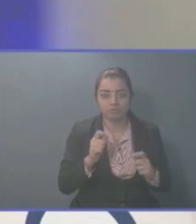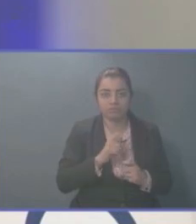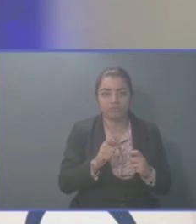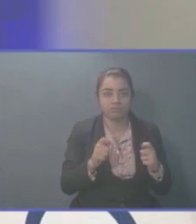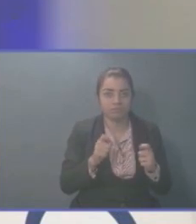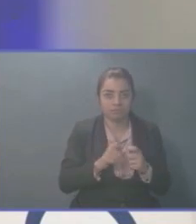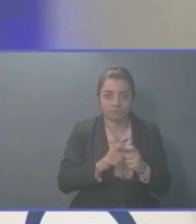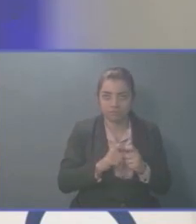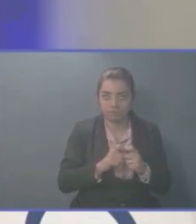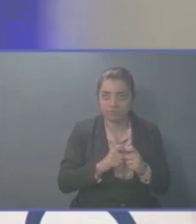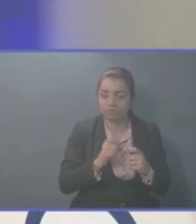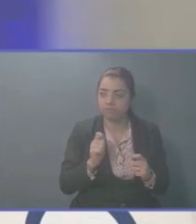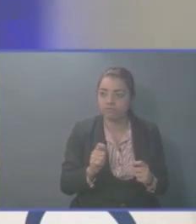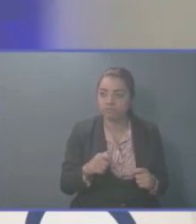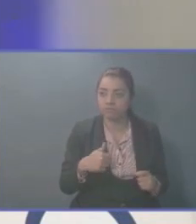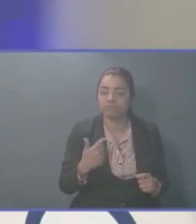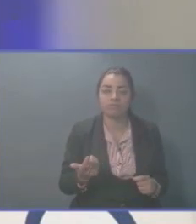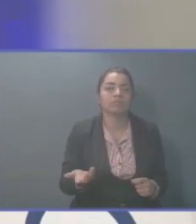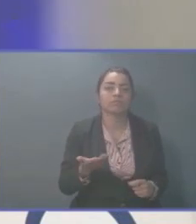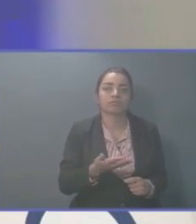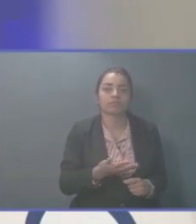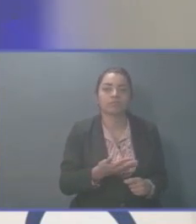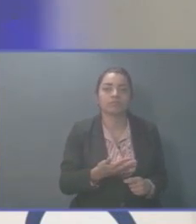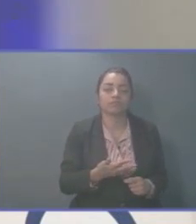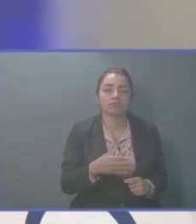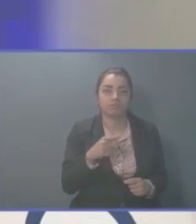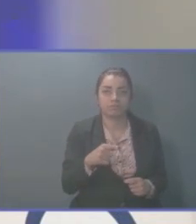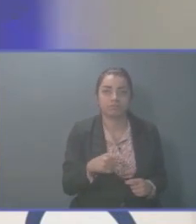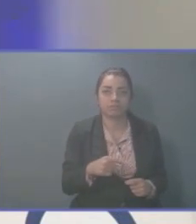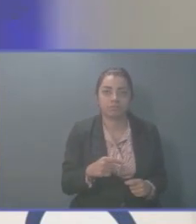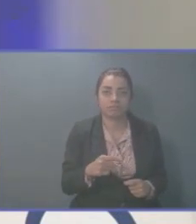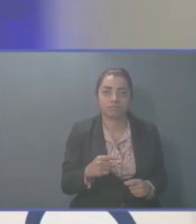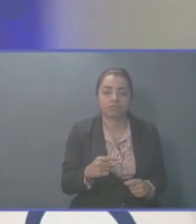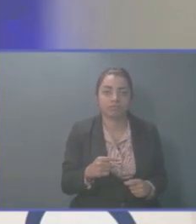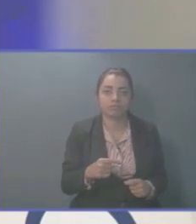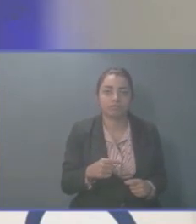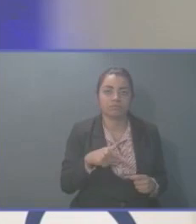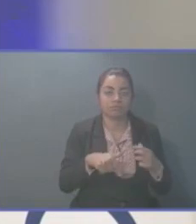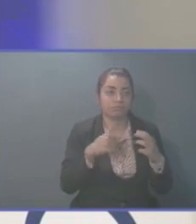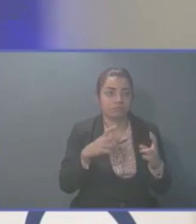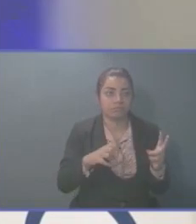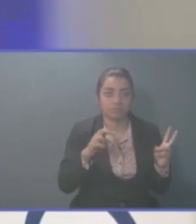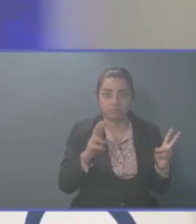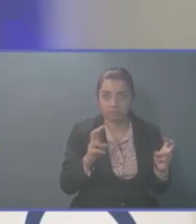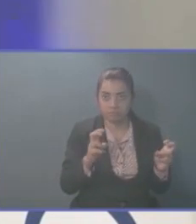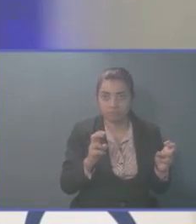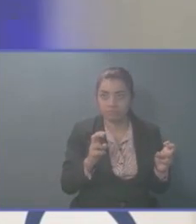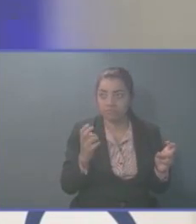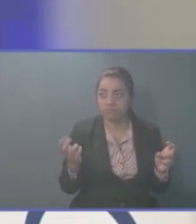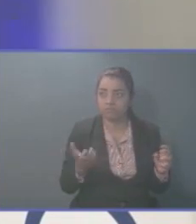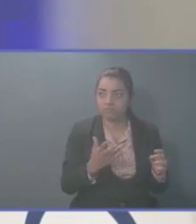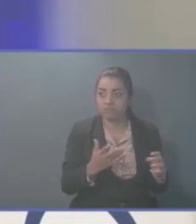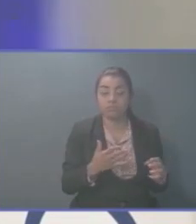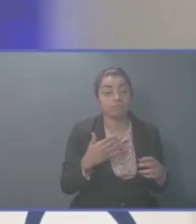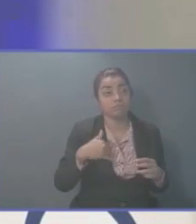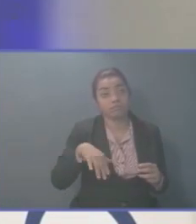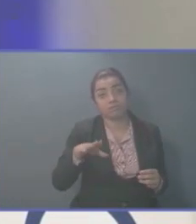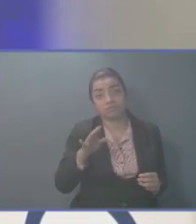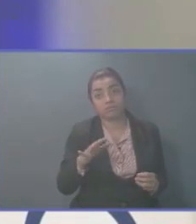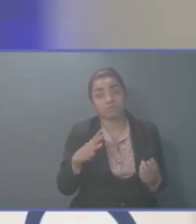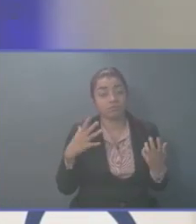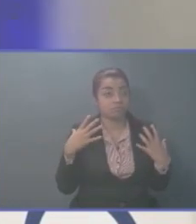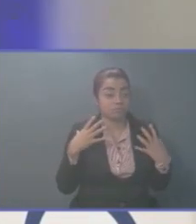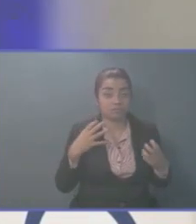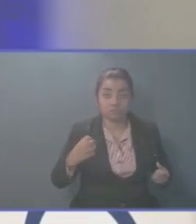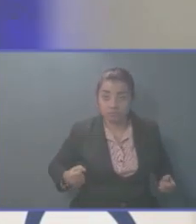detallada, puede decir, quizás para bajarle la atención a este tema, ¿vea? Que le estaba haciendo quedar mal al